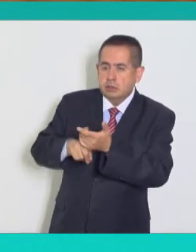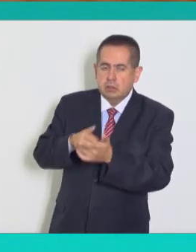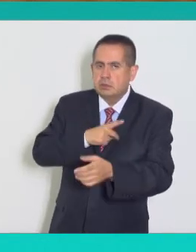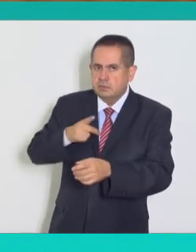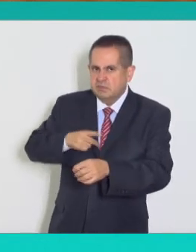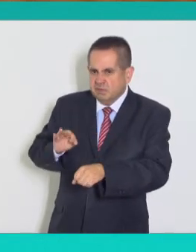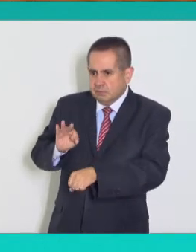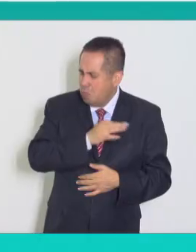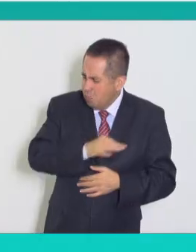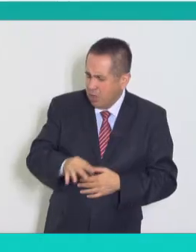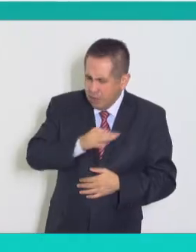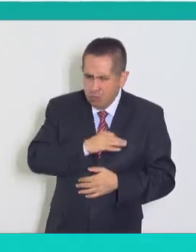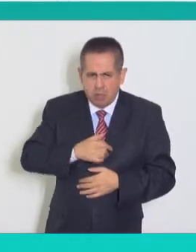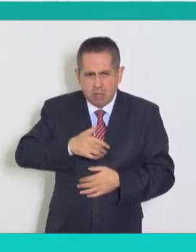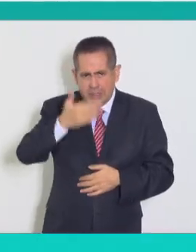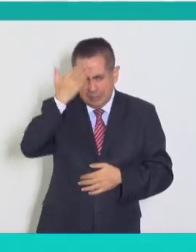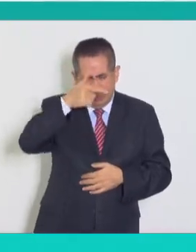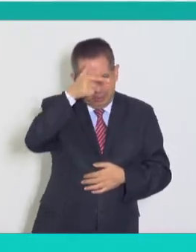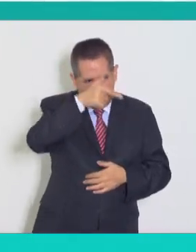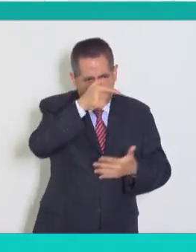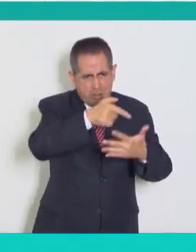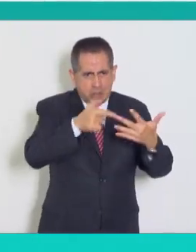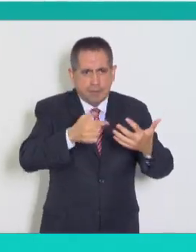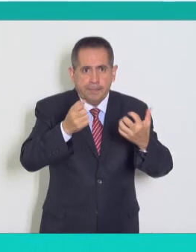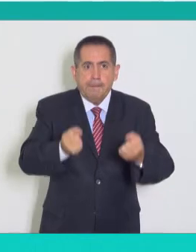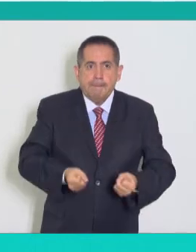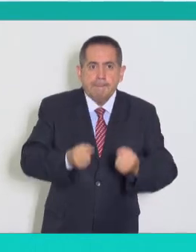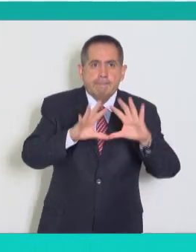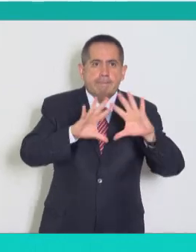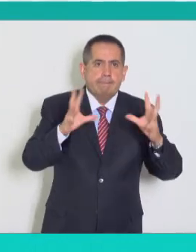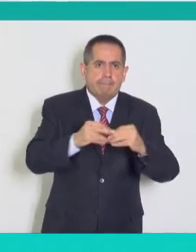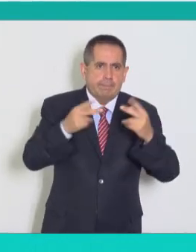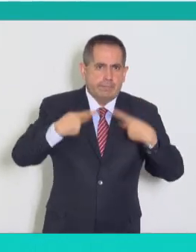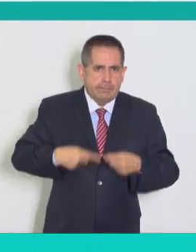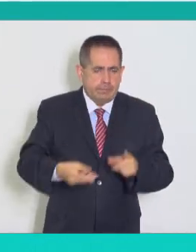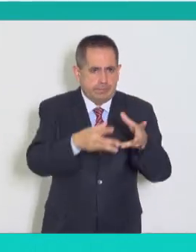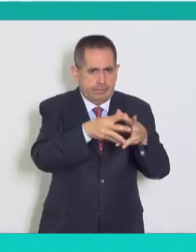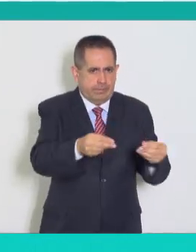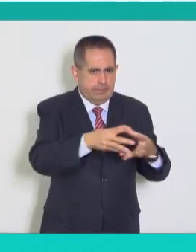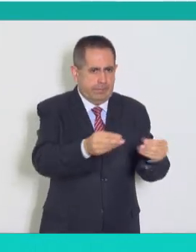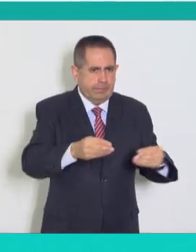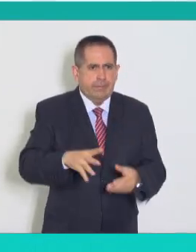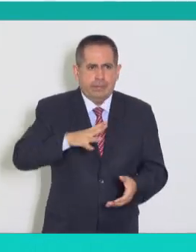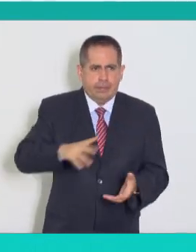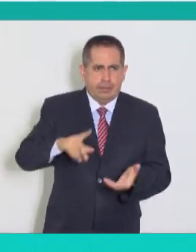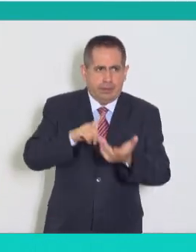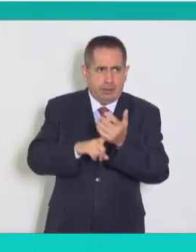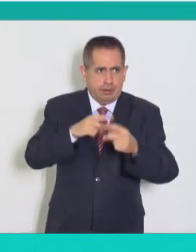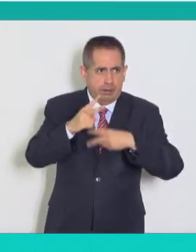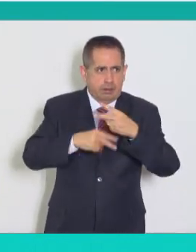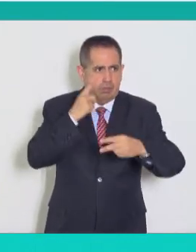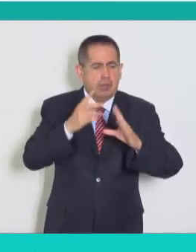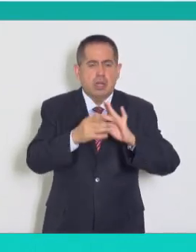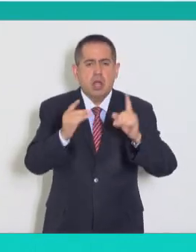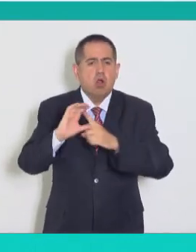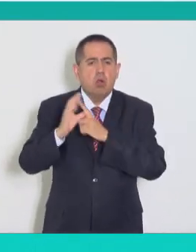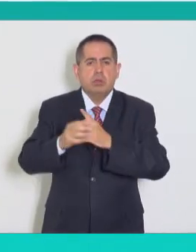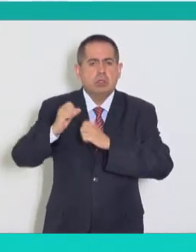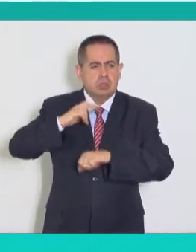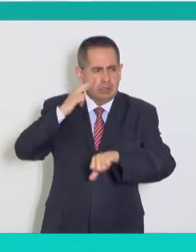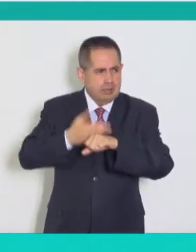forzadas del 13 de febrero de 2018 se dio cuenta de que la agencia de investigación criminal a través del